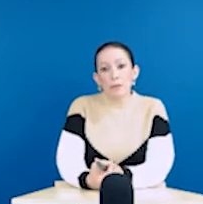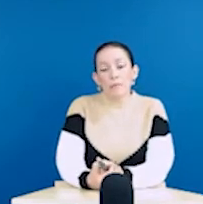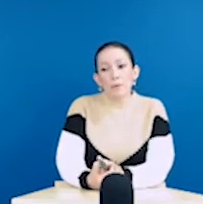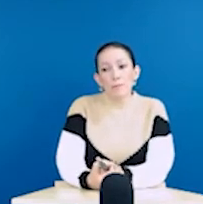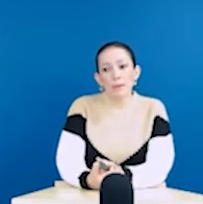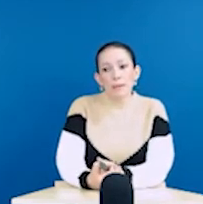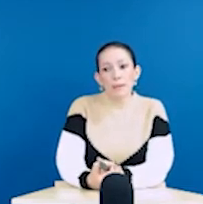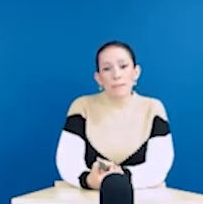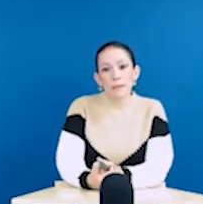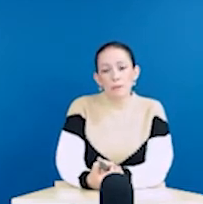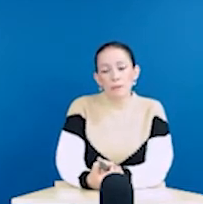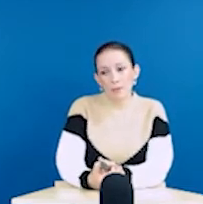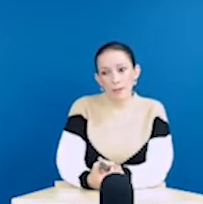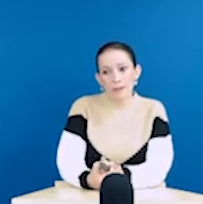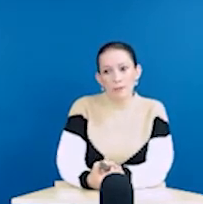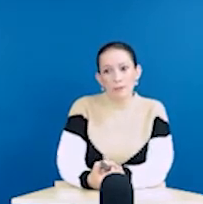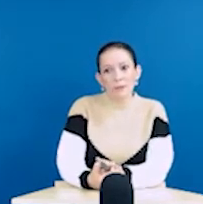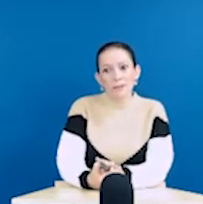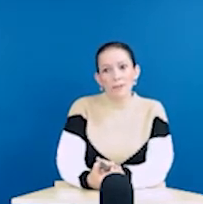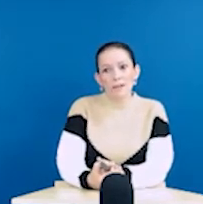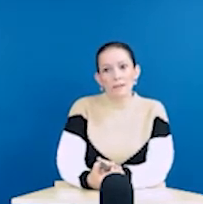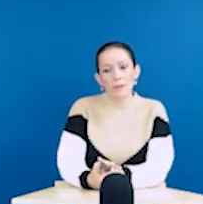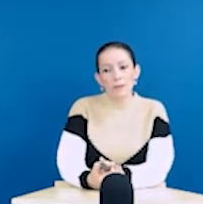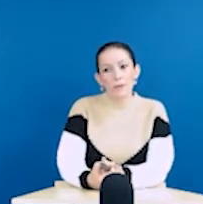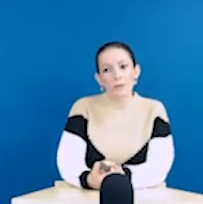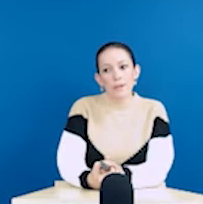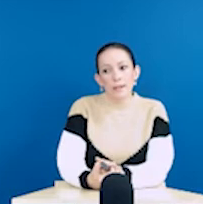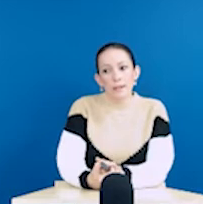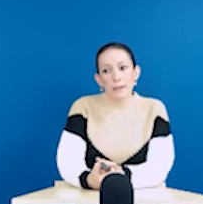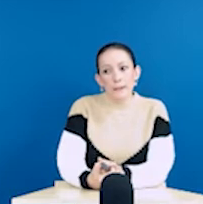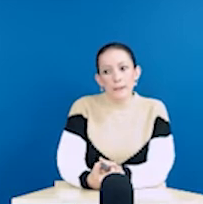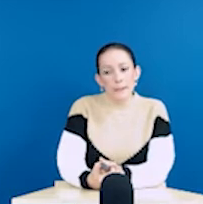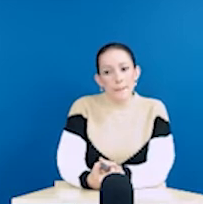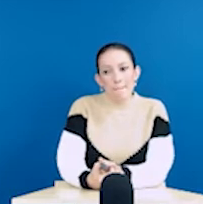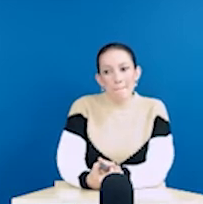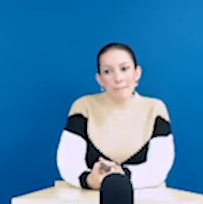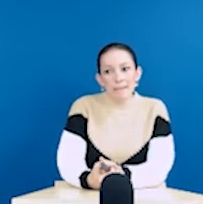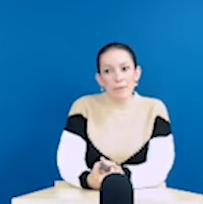un impacto muy importante en la parte nutricional. Nuestros pacientes de cabeza y cuello,